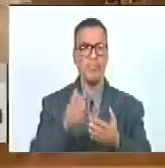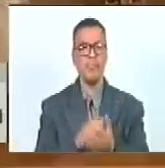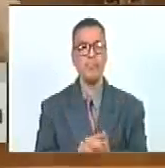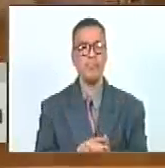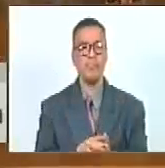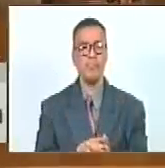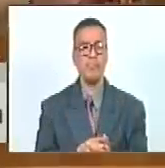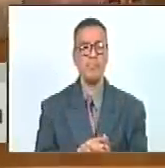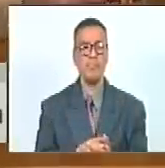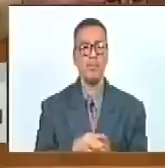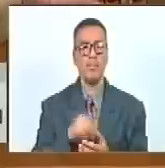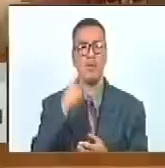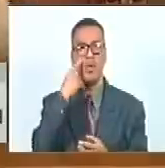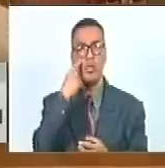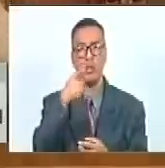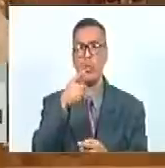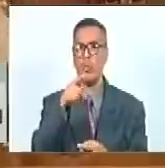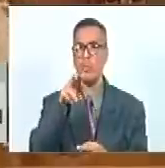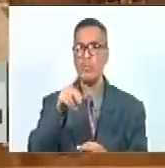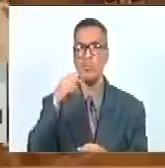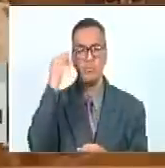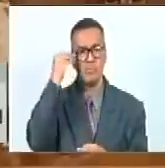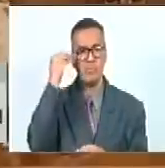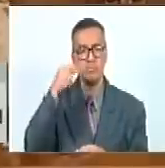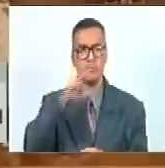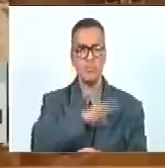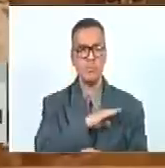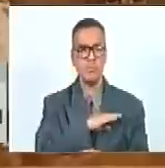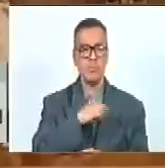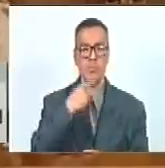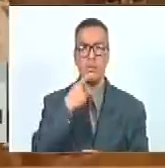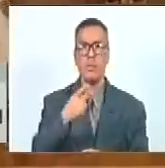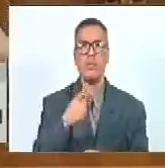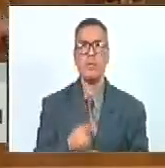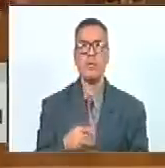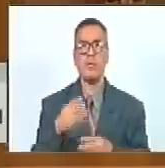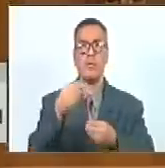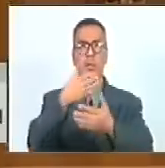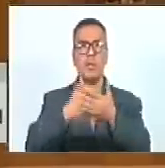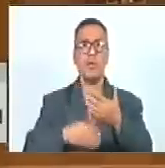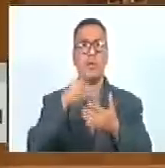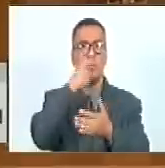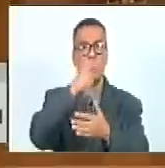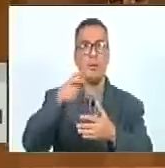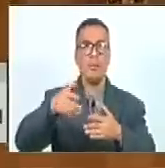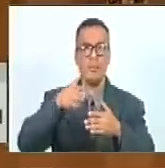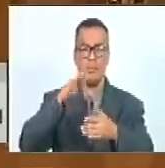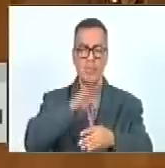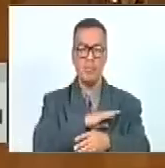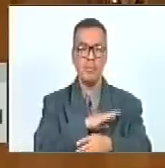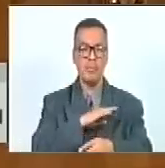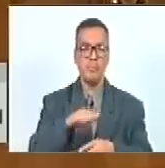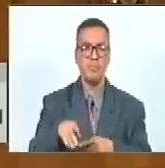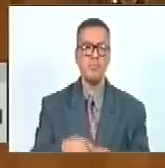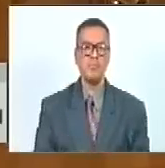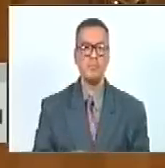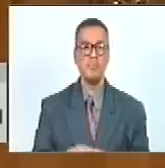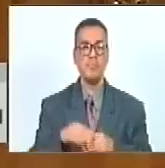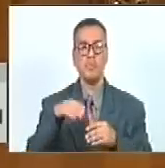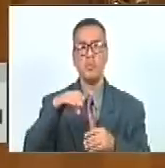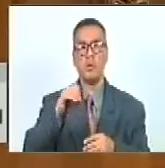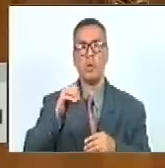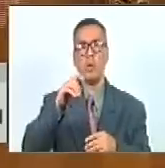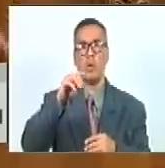Bueno, no estaba previsto esto. Yo mi discurso lo tenía para mi pueblo natal, en Altagracia